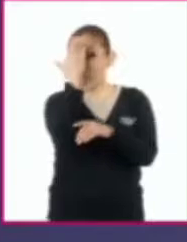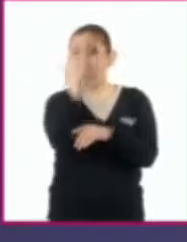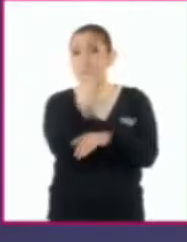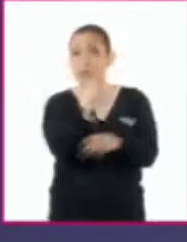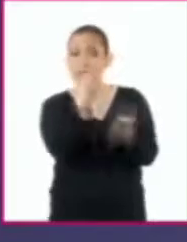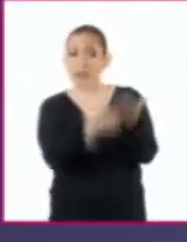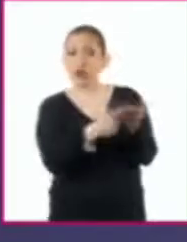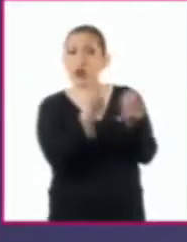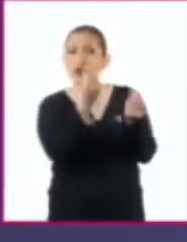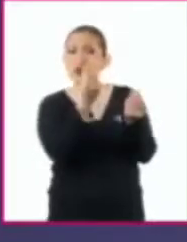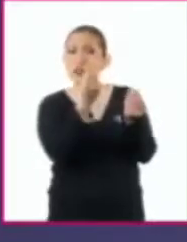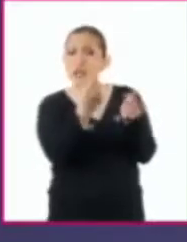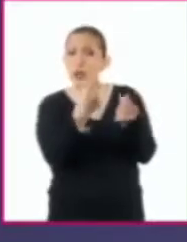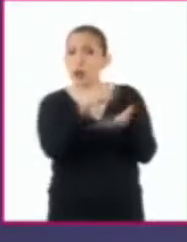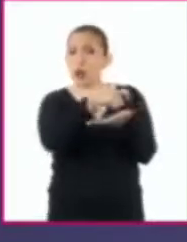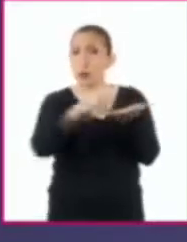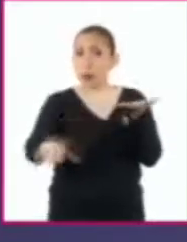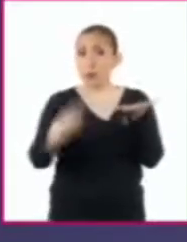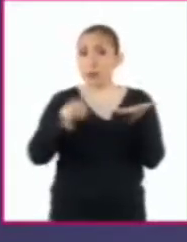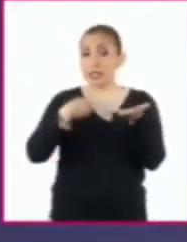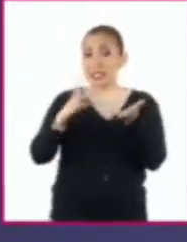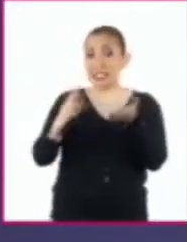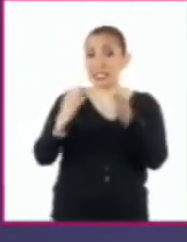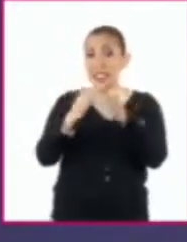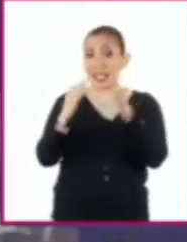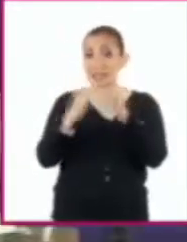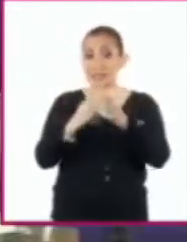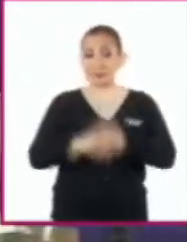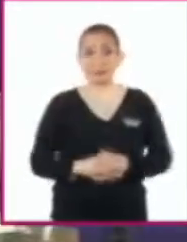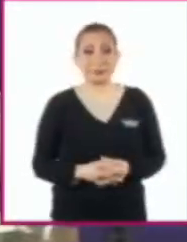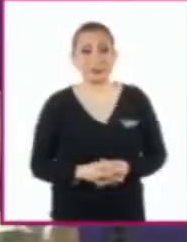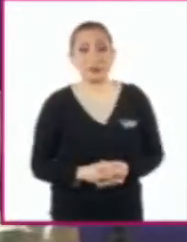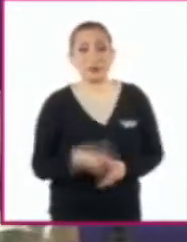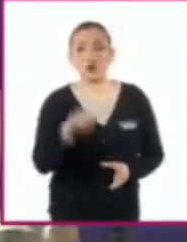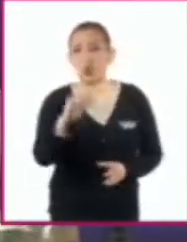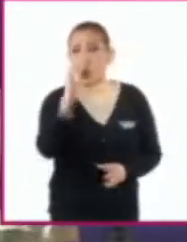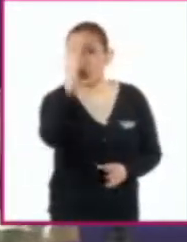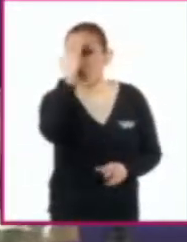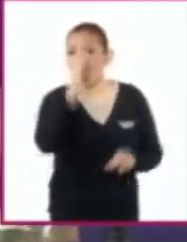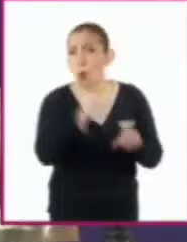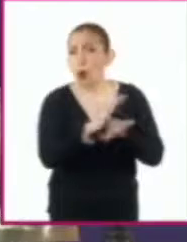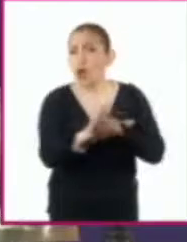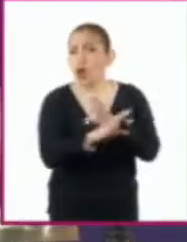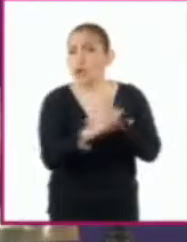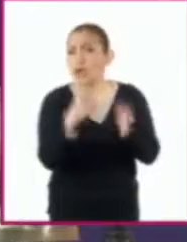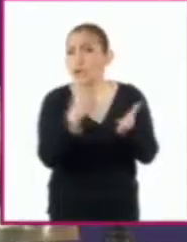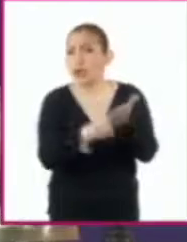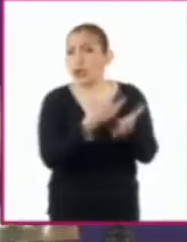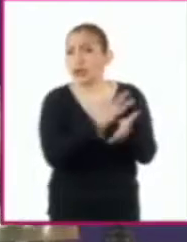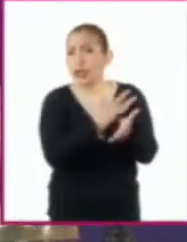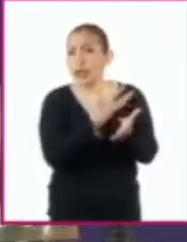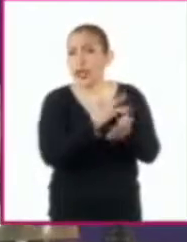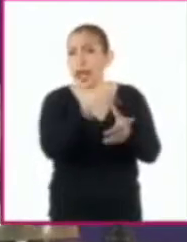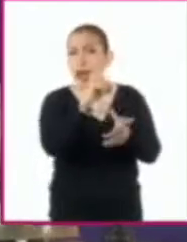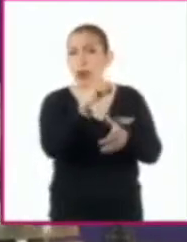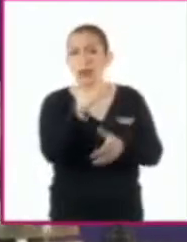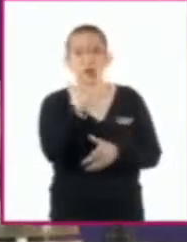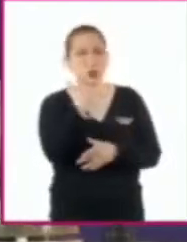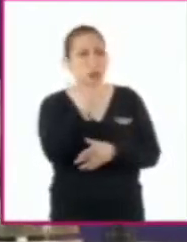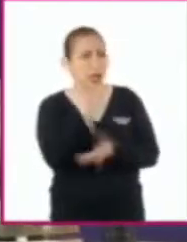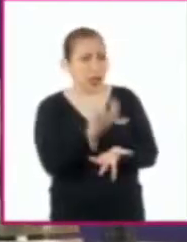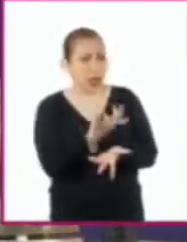propiedades de las sustancias que adquirimos y excluimos de nuestros hogares. ¿Conocen qué componentes forman parte de las aguas